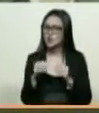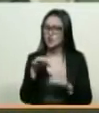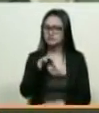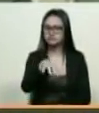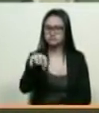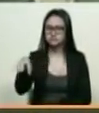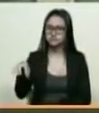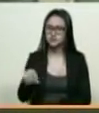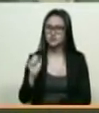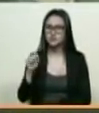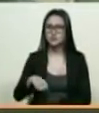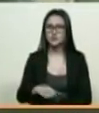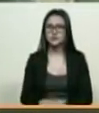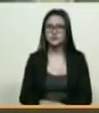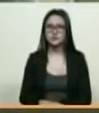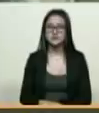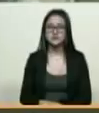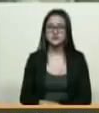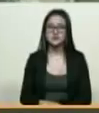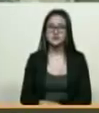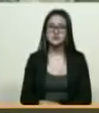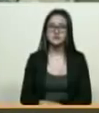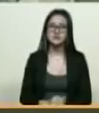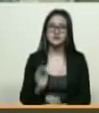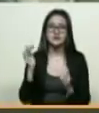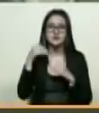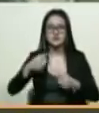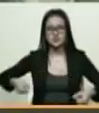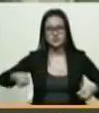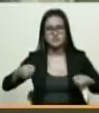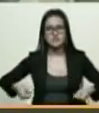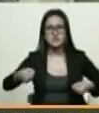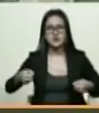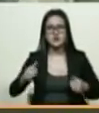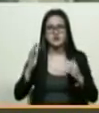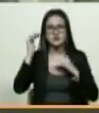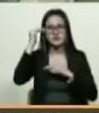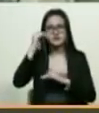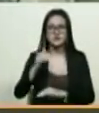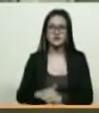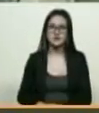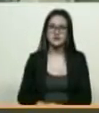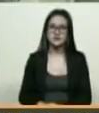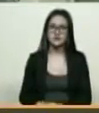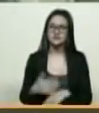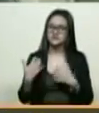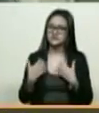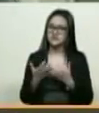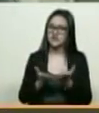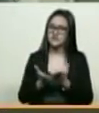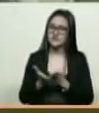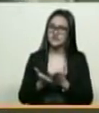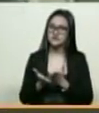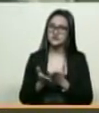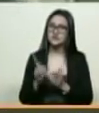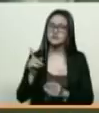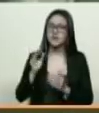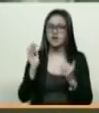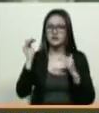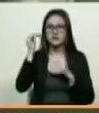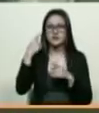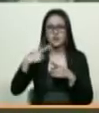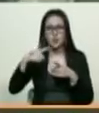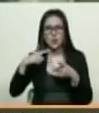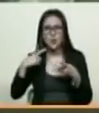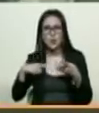sectores, porque atendiendo el sector de los supermercados y autoservicios, también estamos atendiendo a